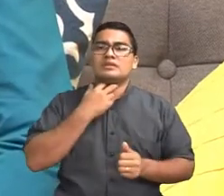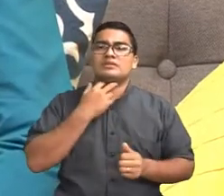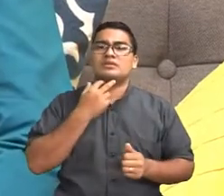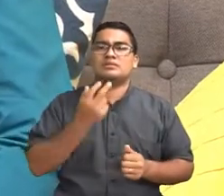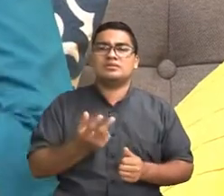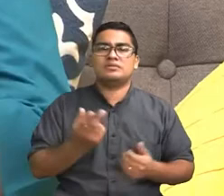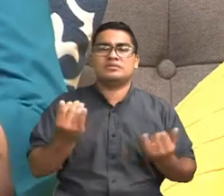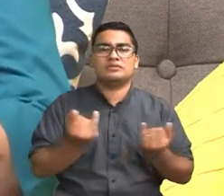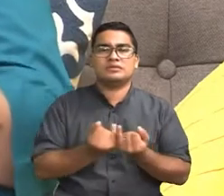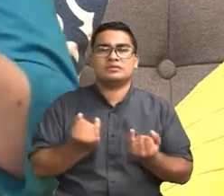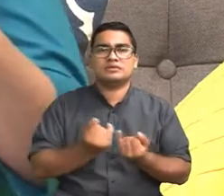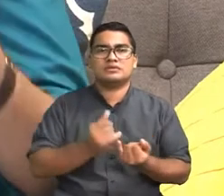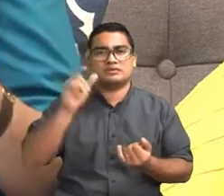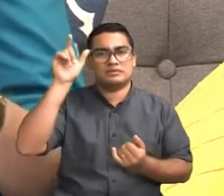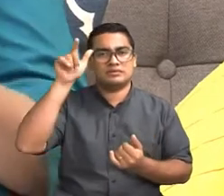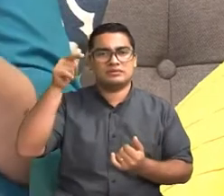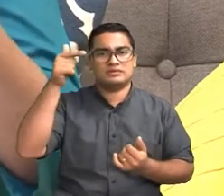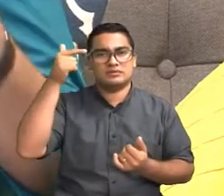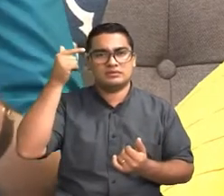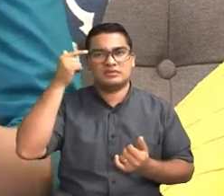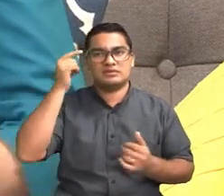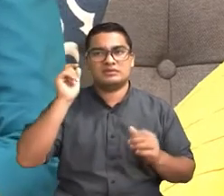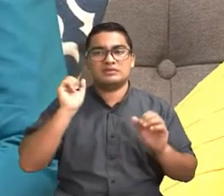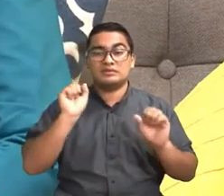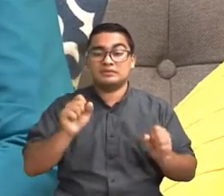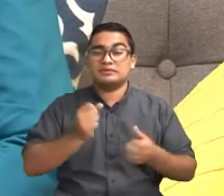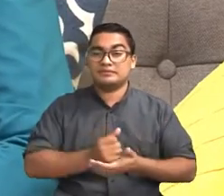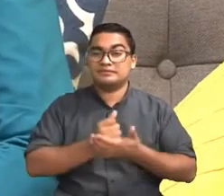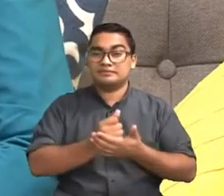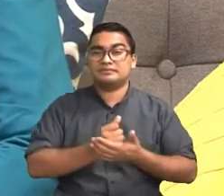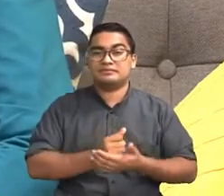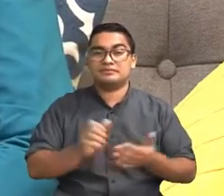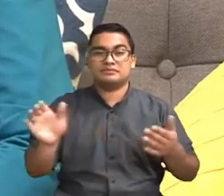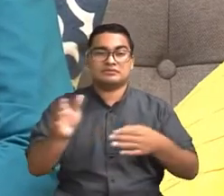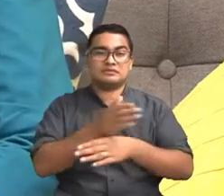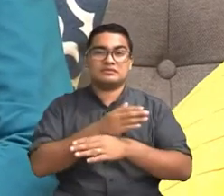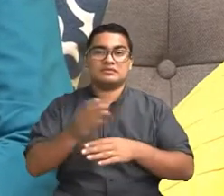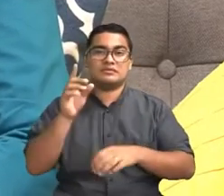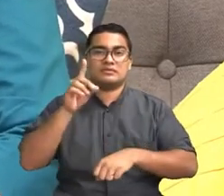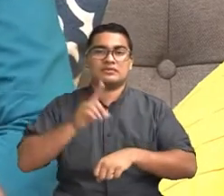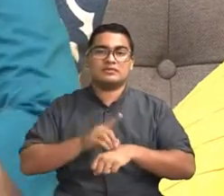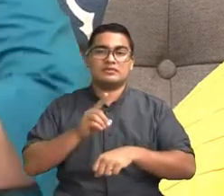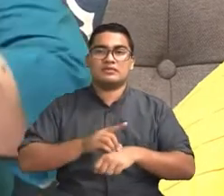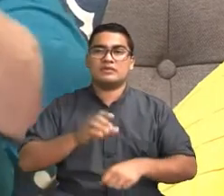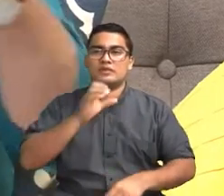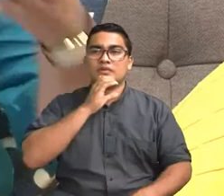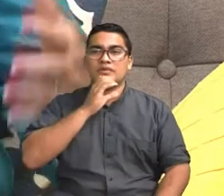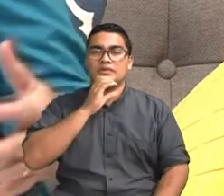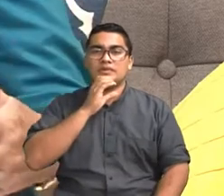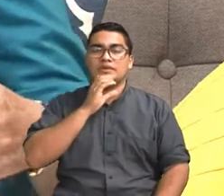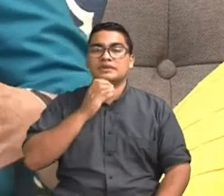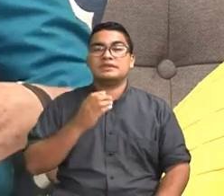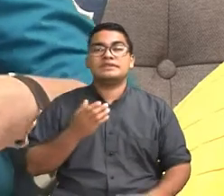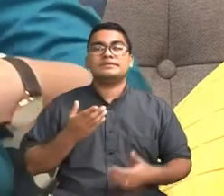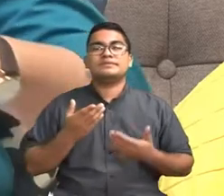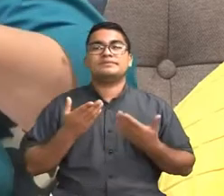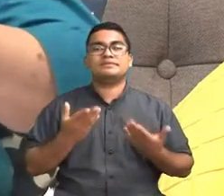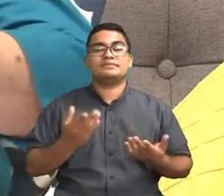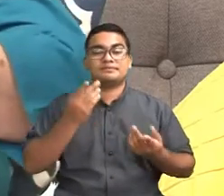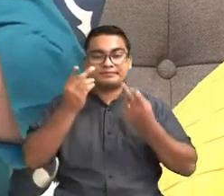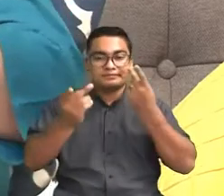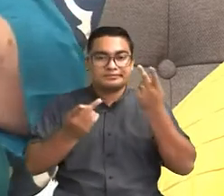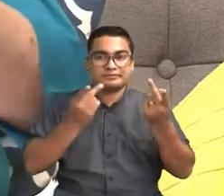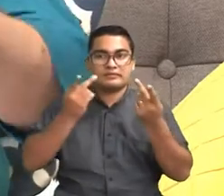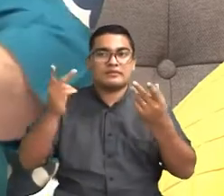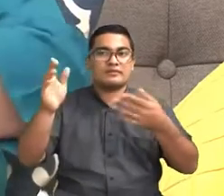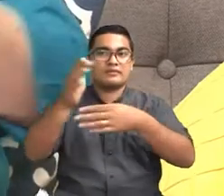del gobierno con la colaboración y la solidaridad de los médicos cubanos que visitaron